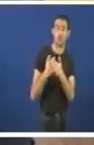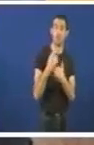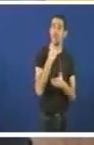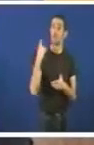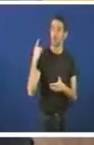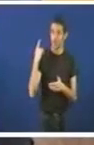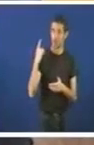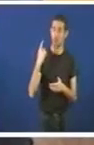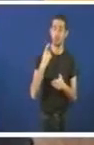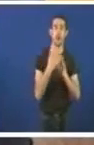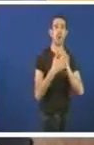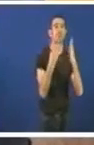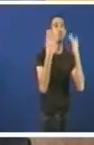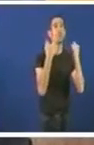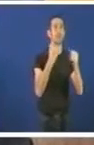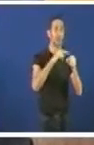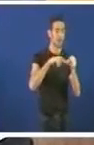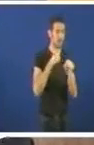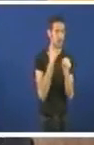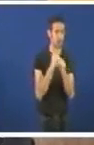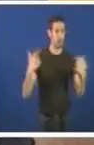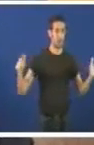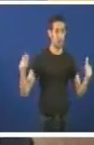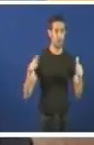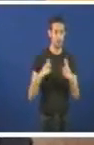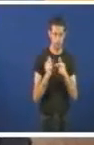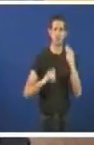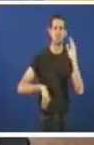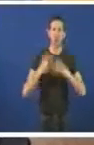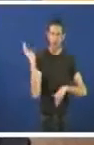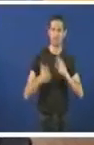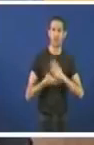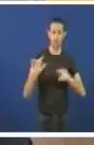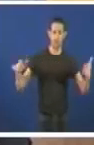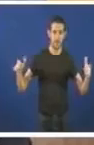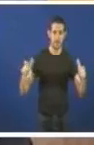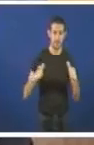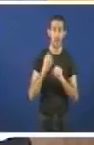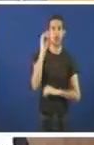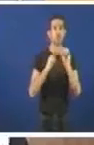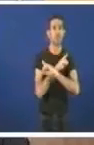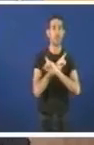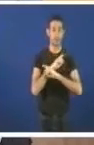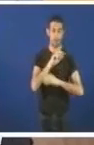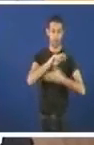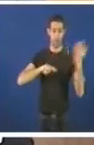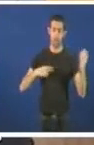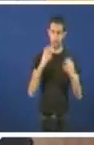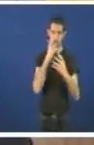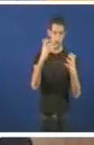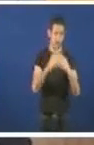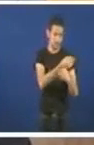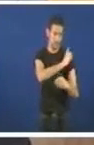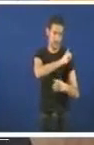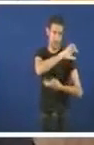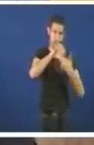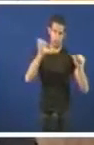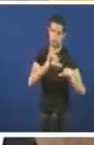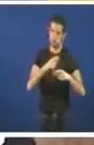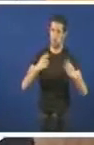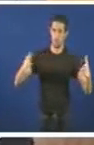e son moitísimos máis os que están en xogo neste remate, momento. Señora Pontón. A taxa de paro que ten o noso país é escandalosa e, efectivamente,